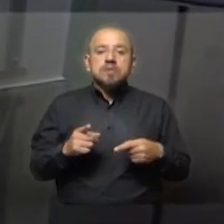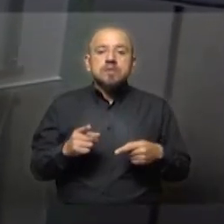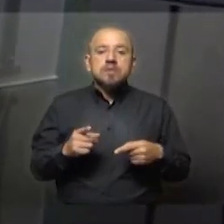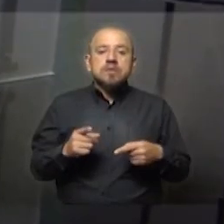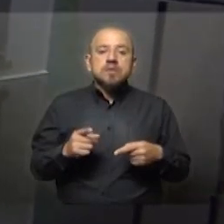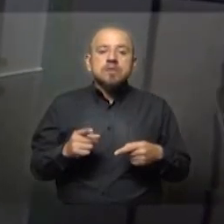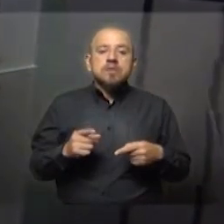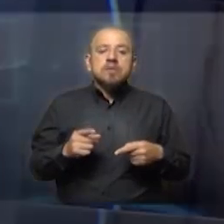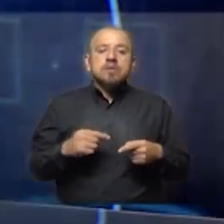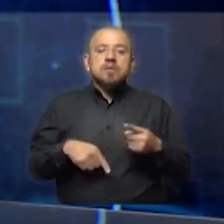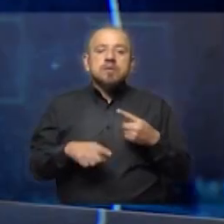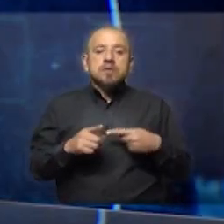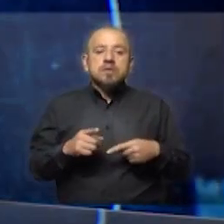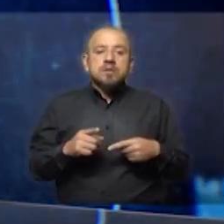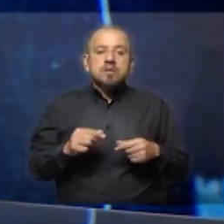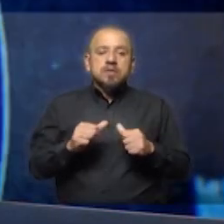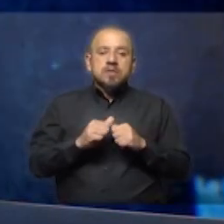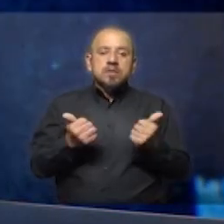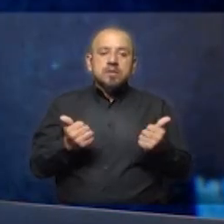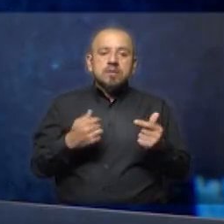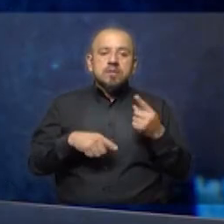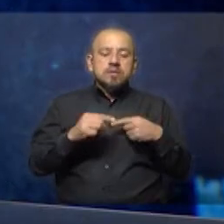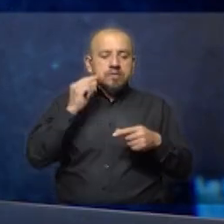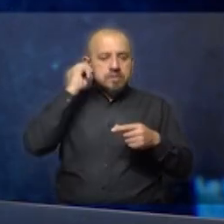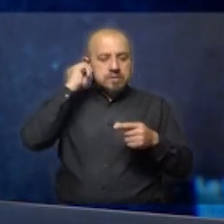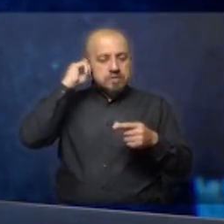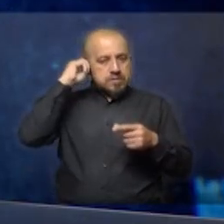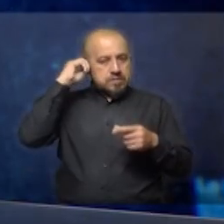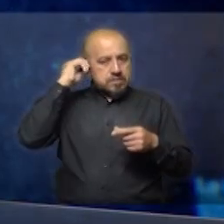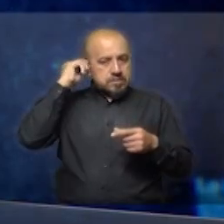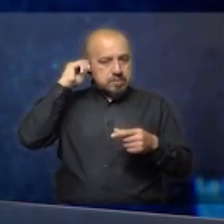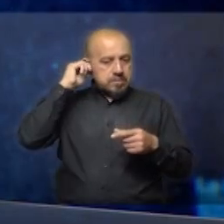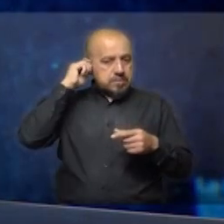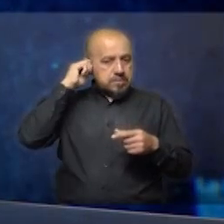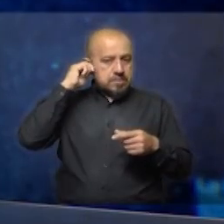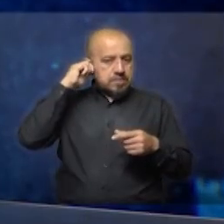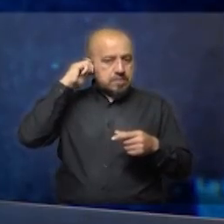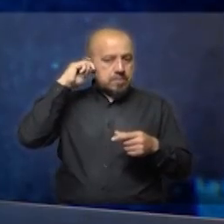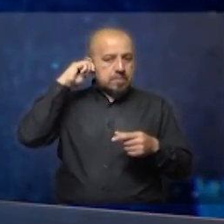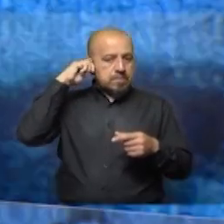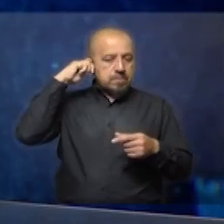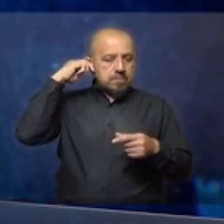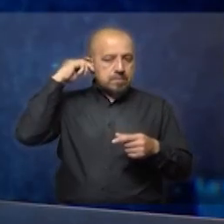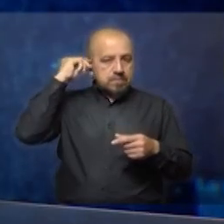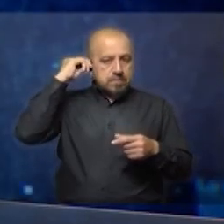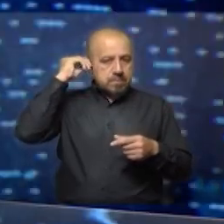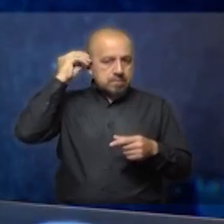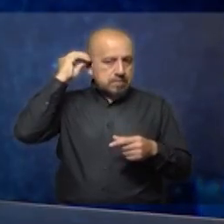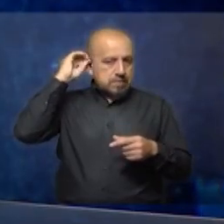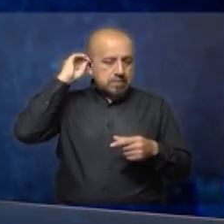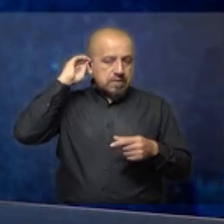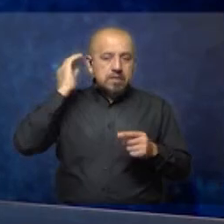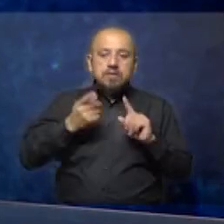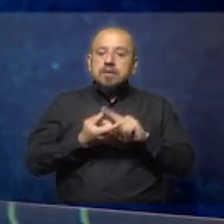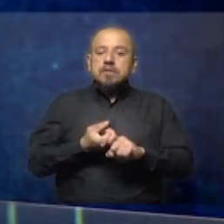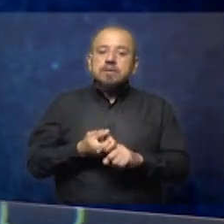aún ni la separación de cuerpos lograba disolver el vínculo matrimonial quiero decir te casabas y te casabas para